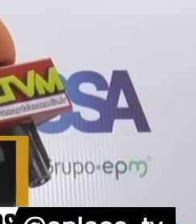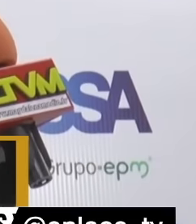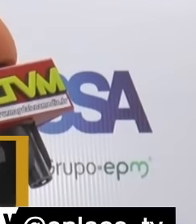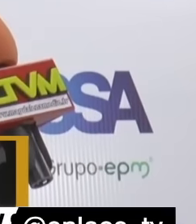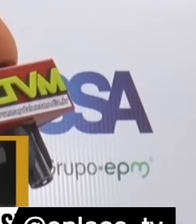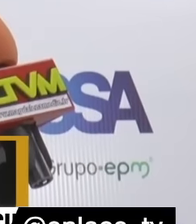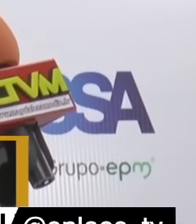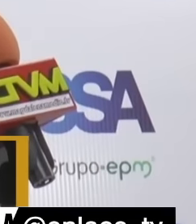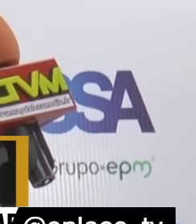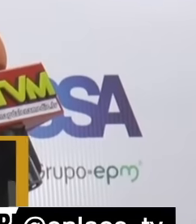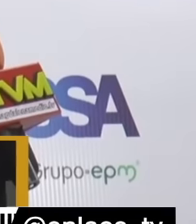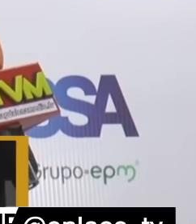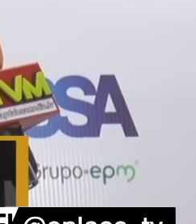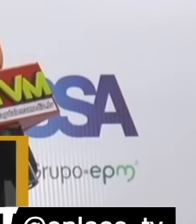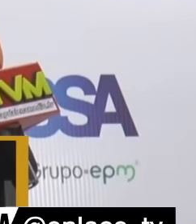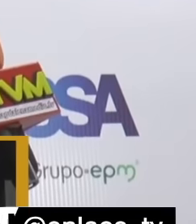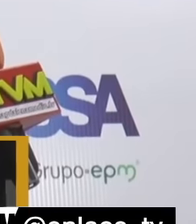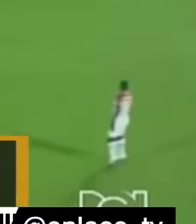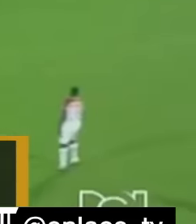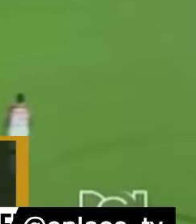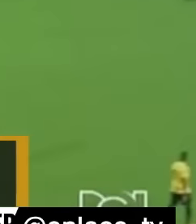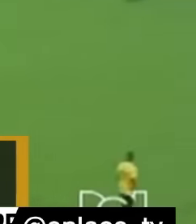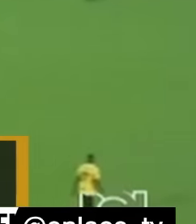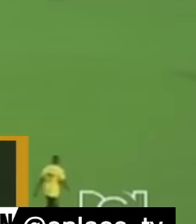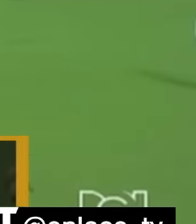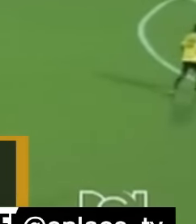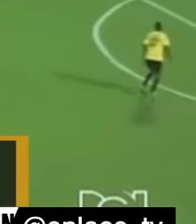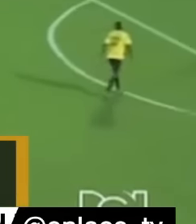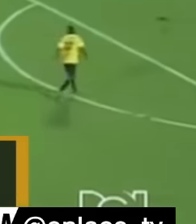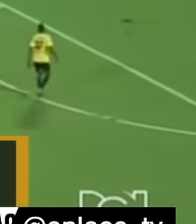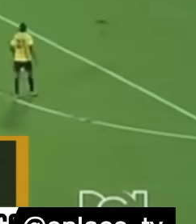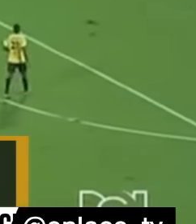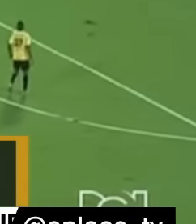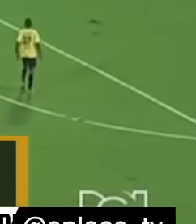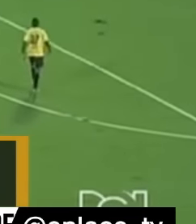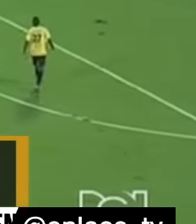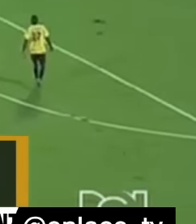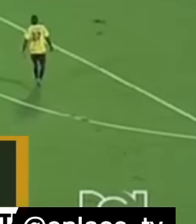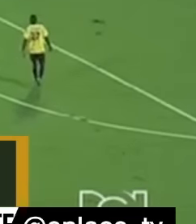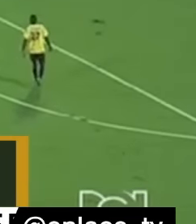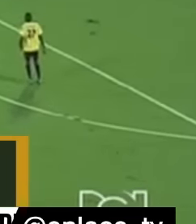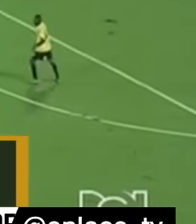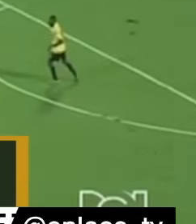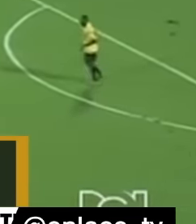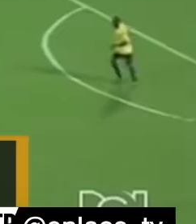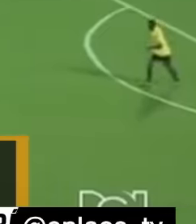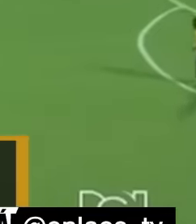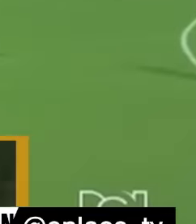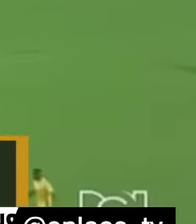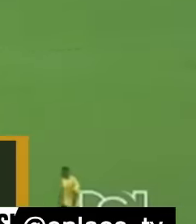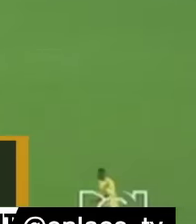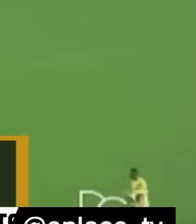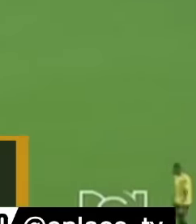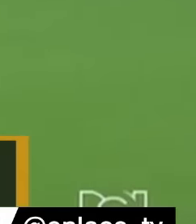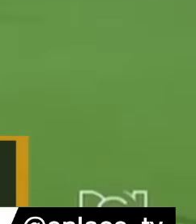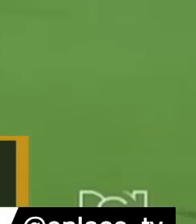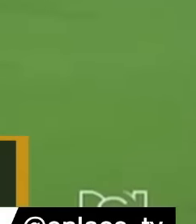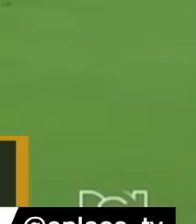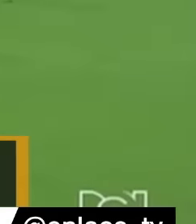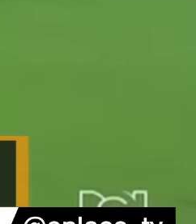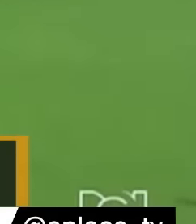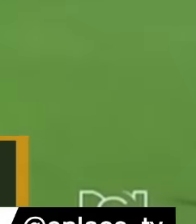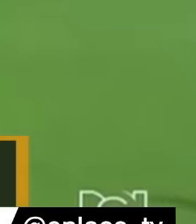Pico ahí paradito como cabeza del medio, y a la derecha Sebastián y por izquierda Kevin. Y